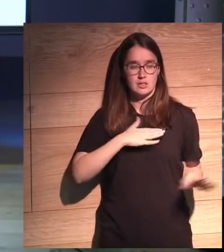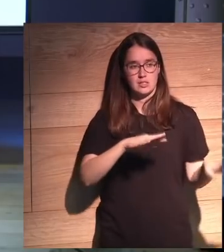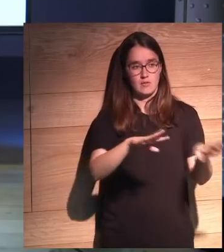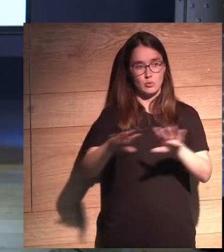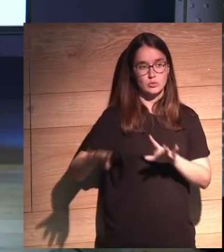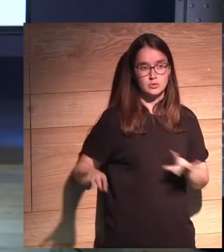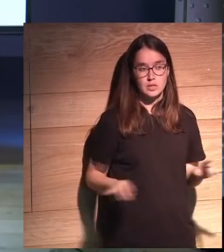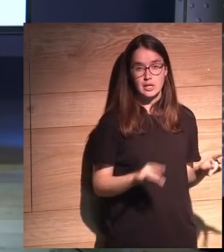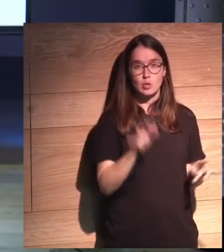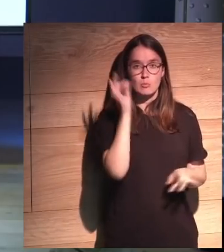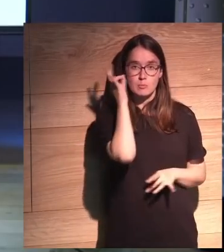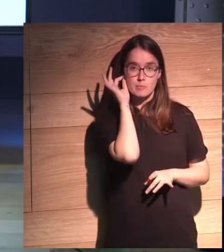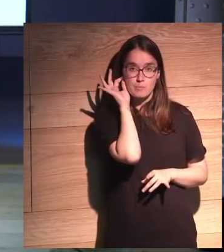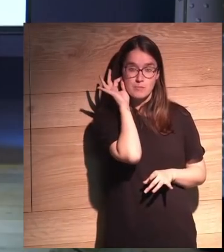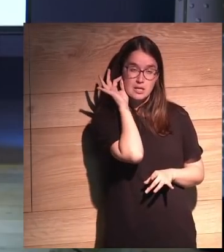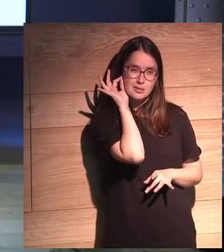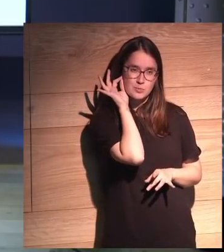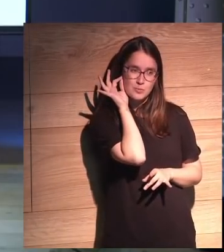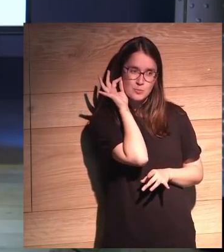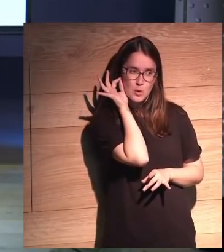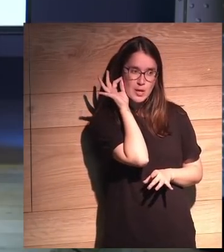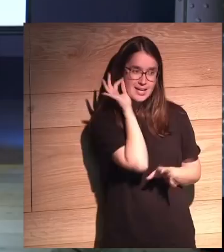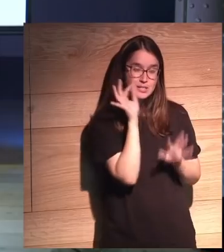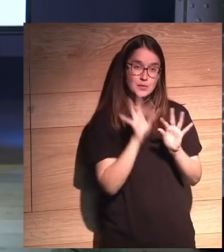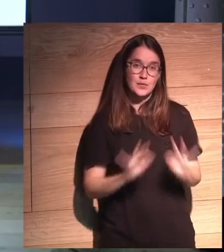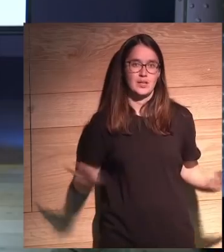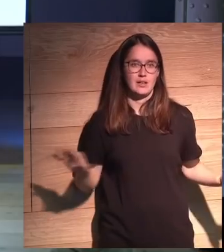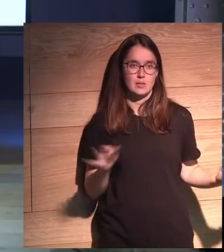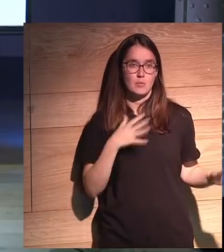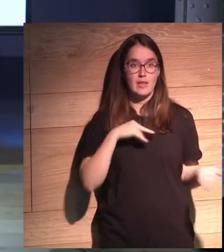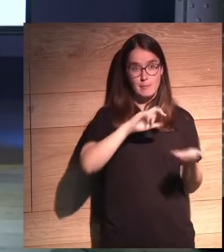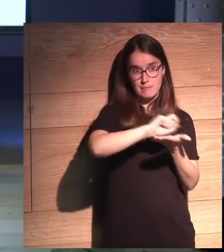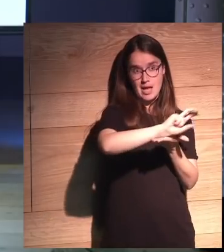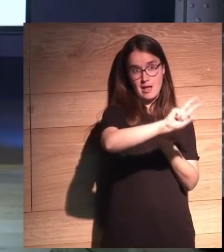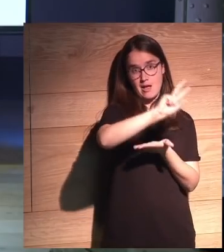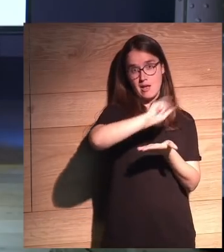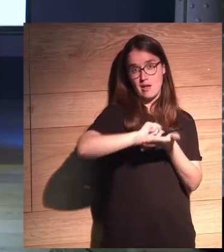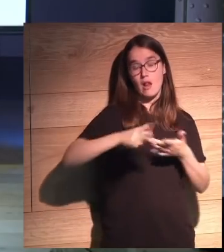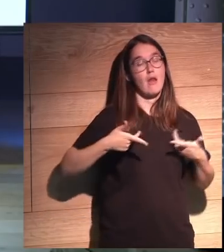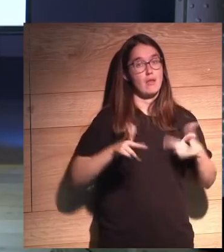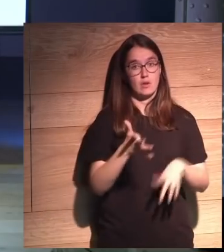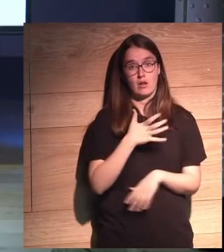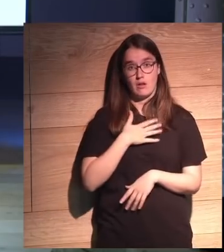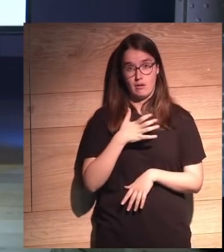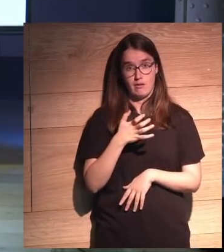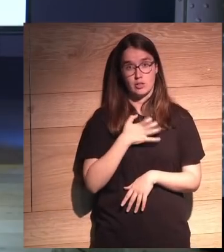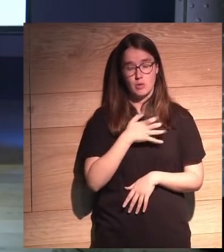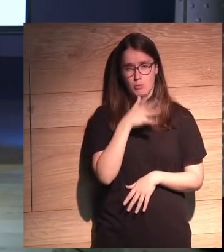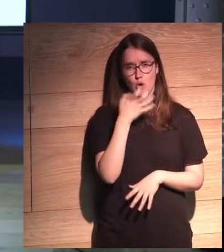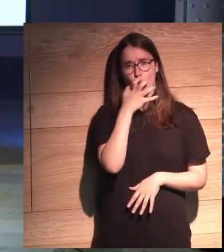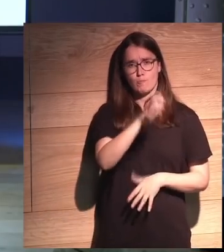territorio por el que las mujeres finas, como eran ellas, pudieran pasearse libremente. Es algo de lo que se